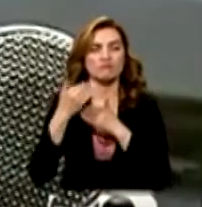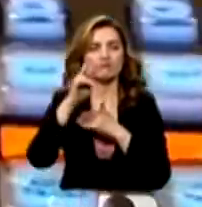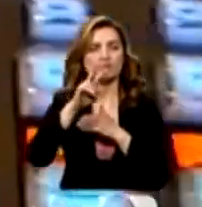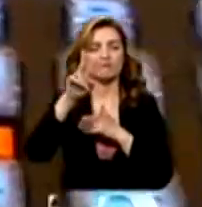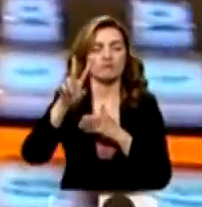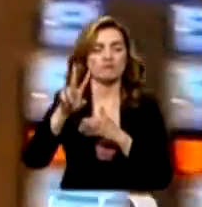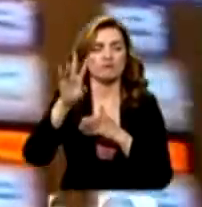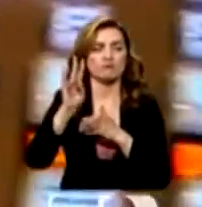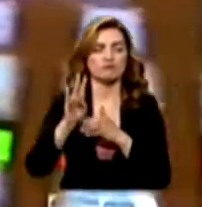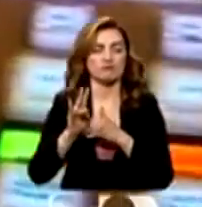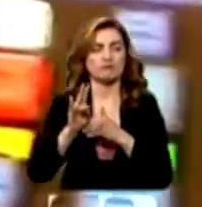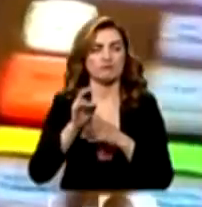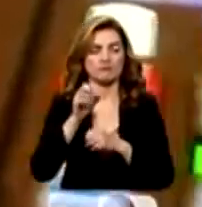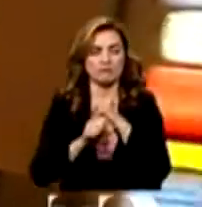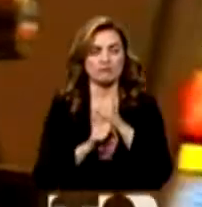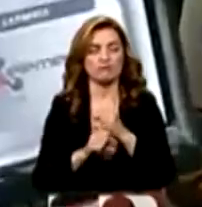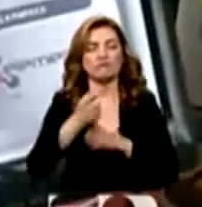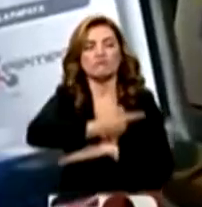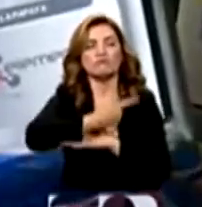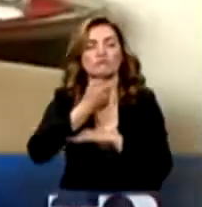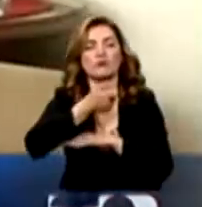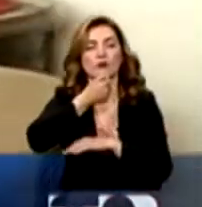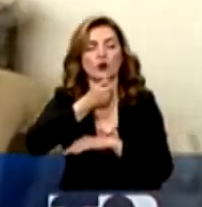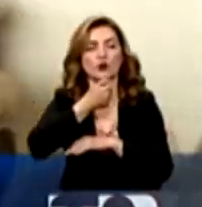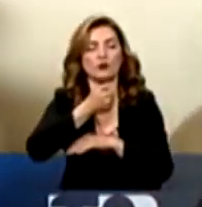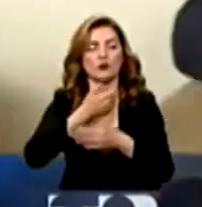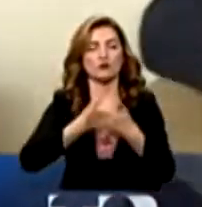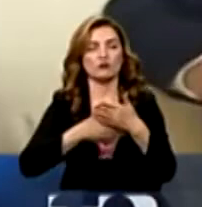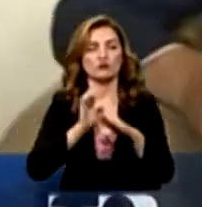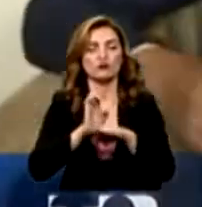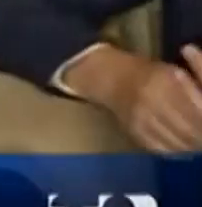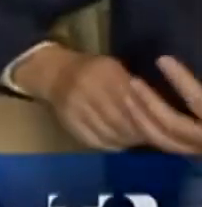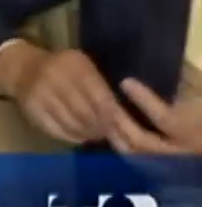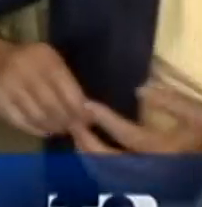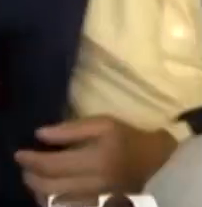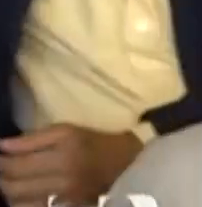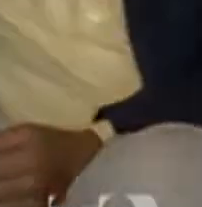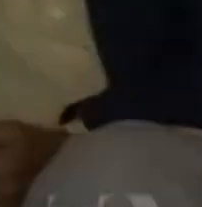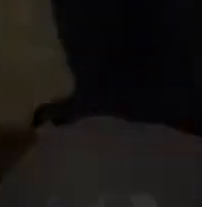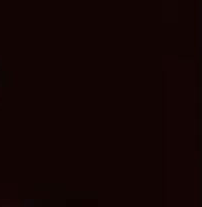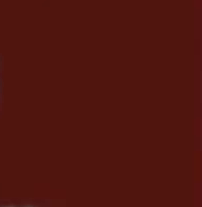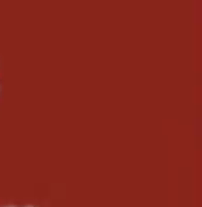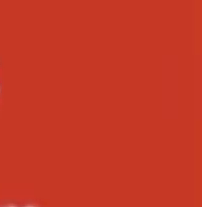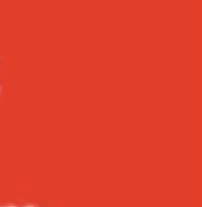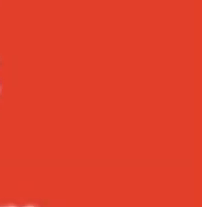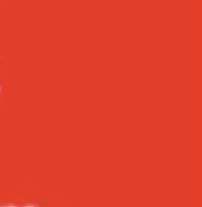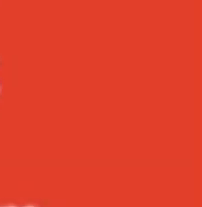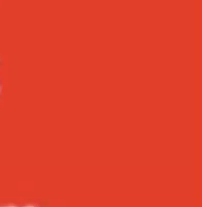227 años del Día del Periodismo Ecuatoriano. En Quito, Paul Coello, 24 horas.